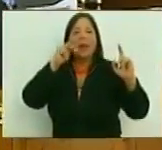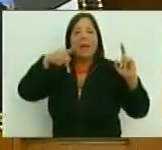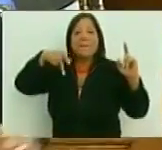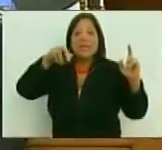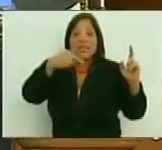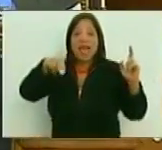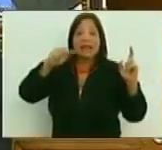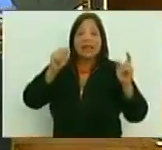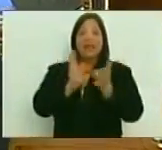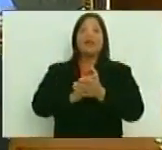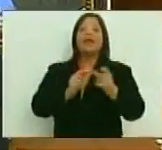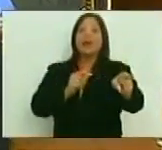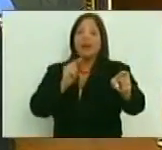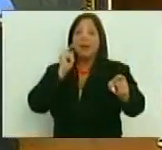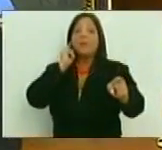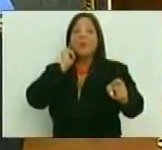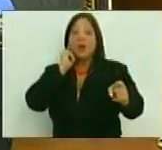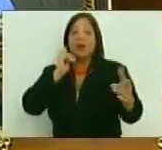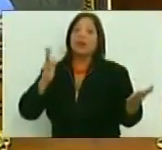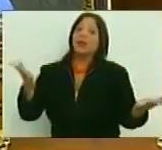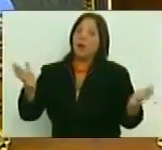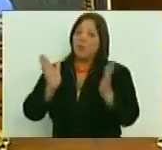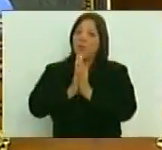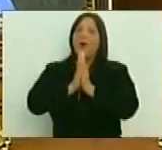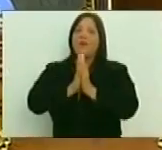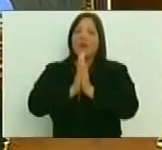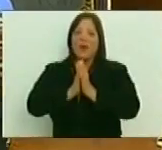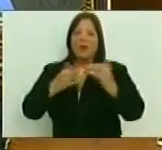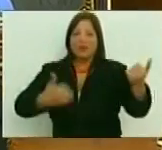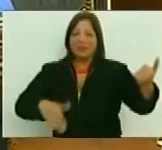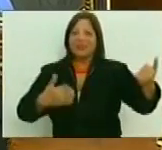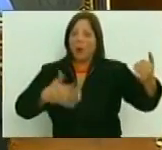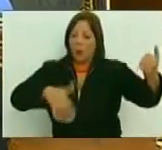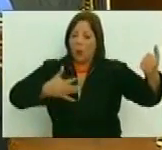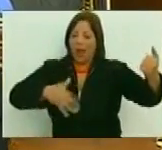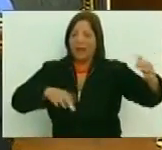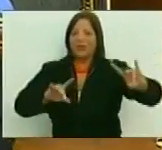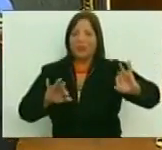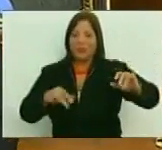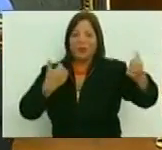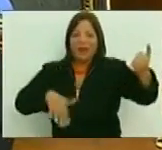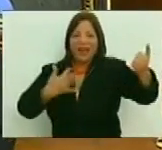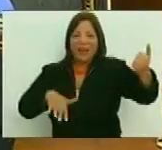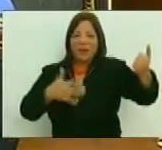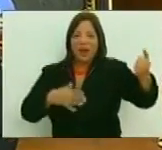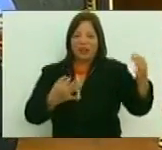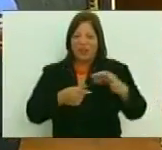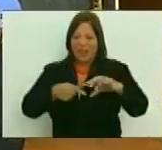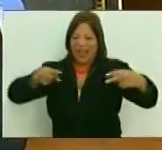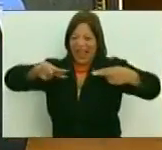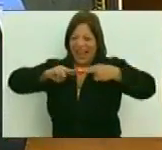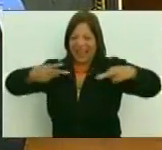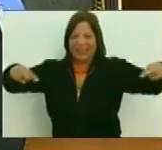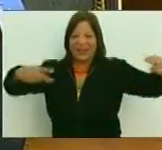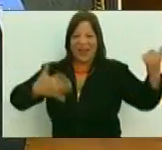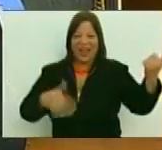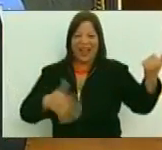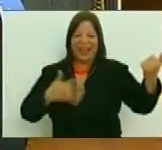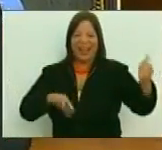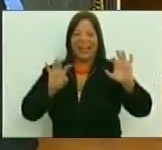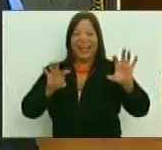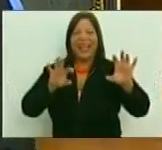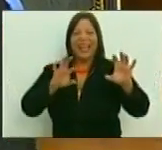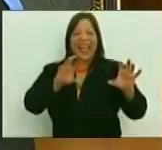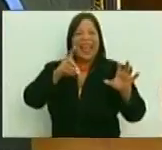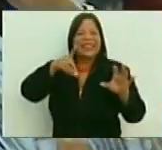Esta señorita que está aquí también es rockera. Adán, que no creía que existía el 4 eléctrico y te lo llevé para tu casa y tocamos con un 4 eléctrico. ¿Ah? Darío